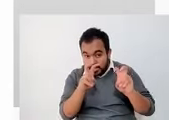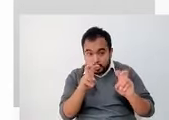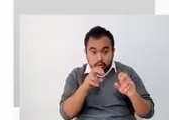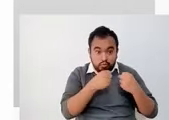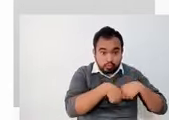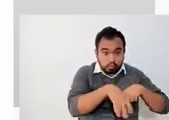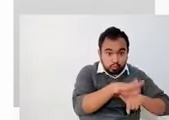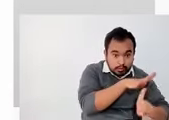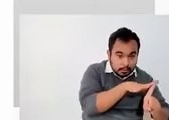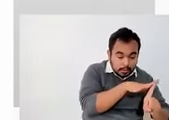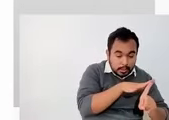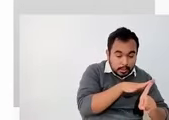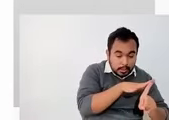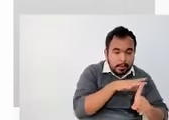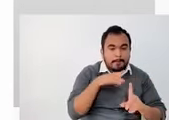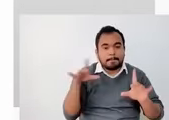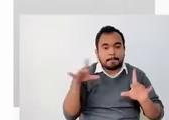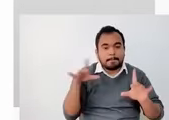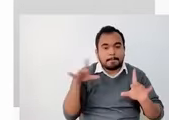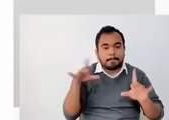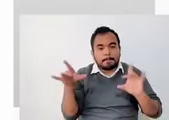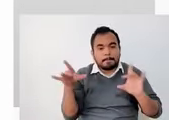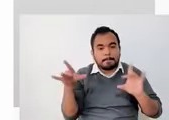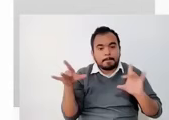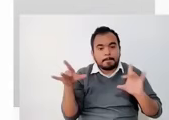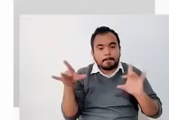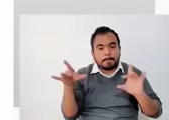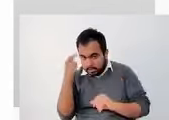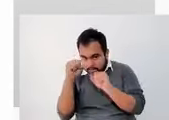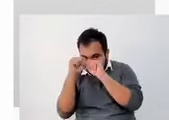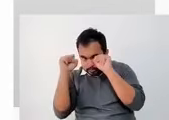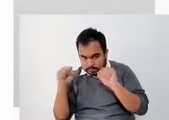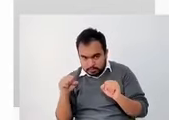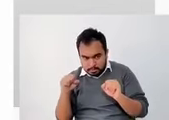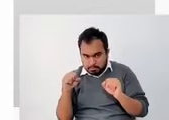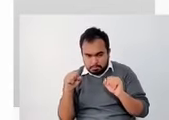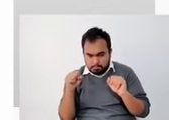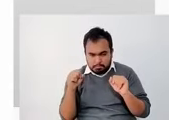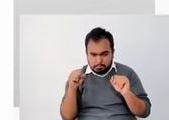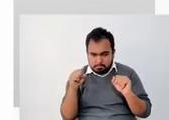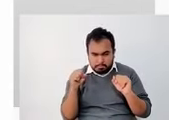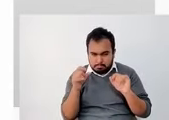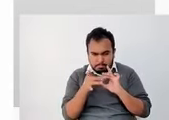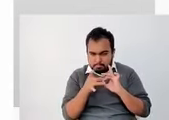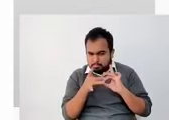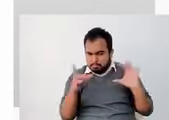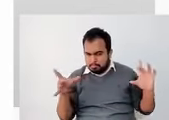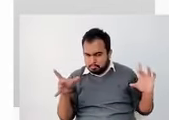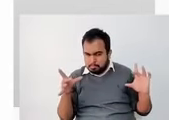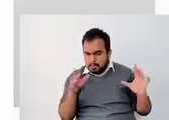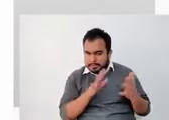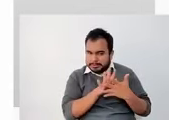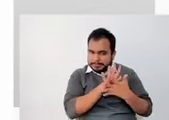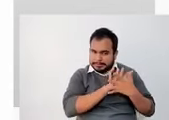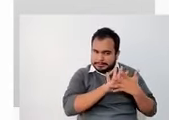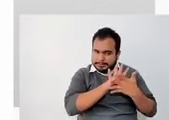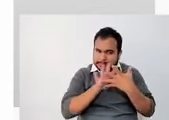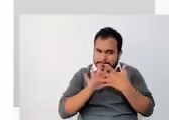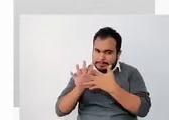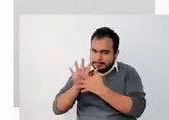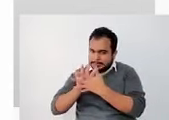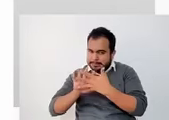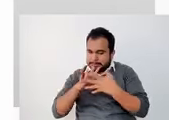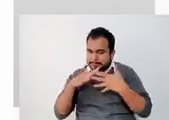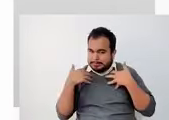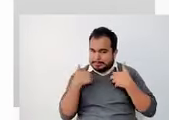la teoría de sistemas. No tienen nada en común estas dos disciplinas excepto una cosa: son extremadamente abstractas, carecen de modelos empíricos